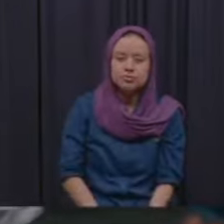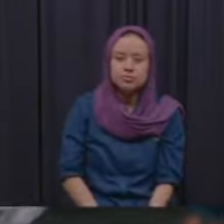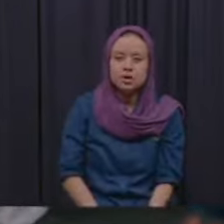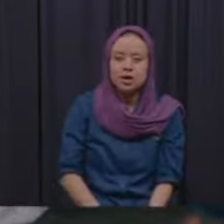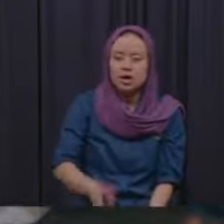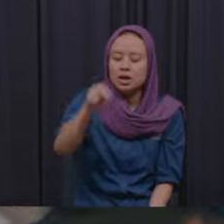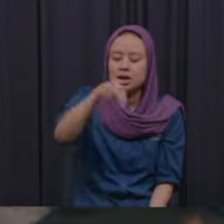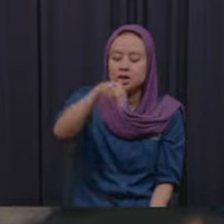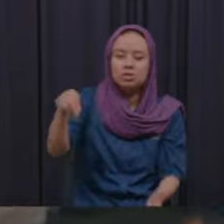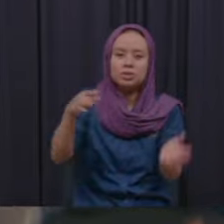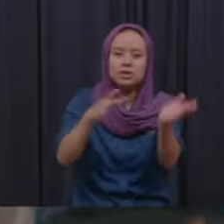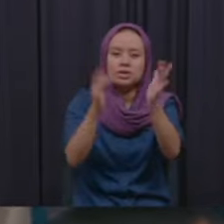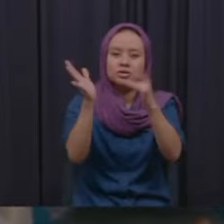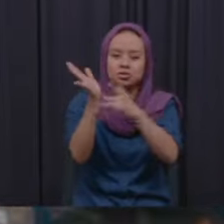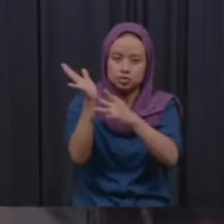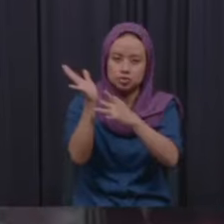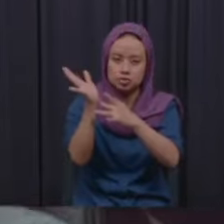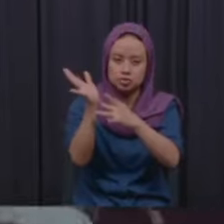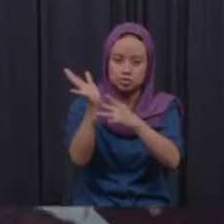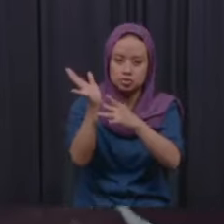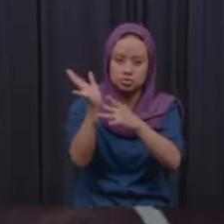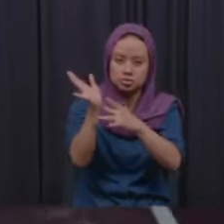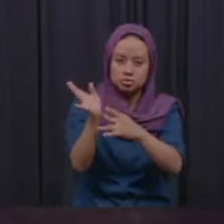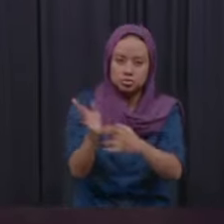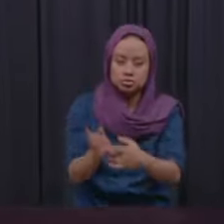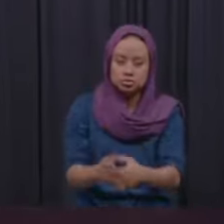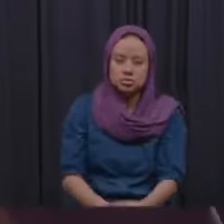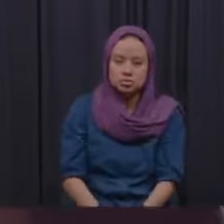En el nombre de Jesús.